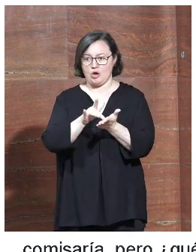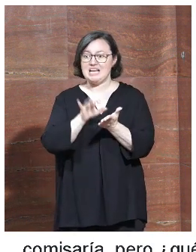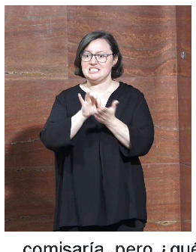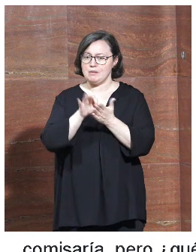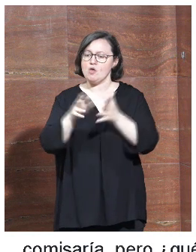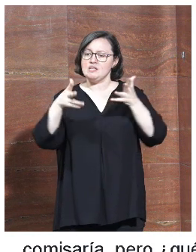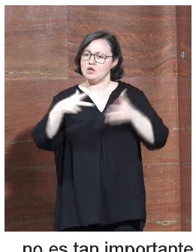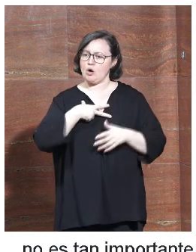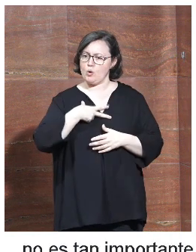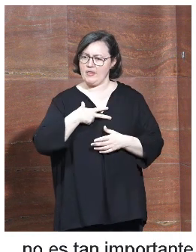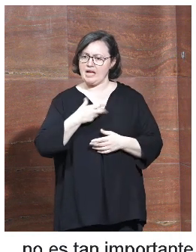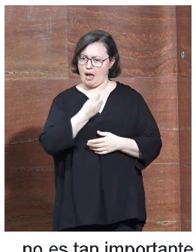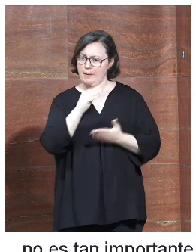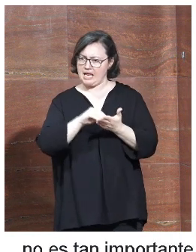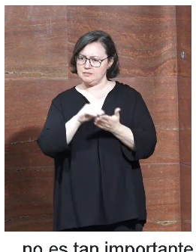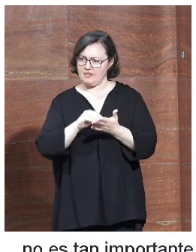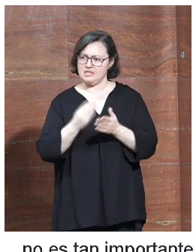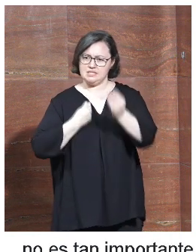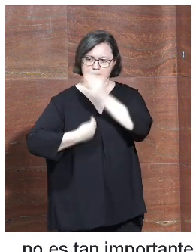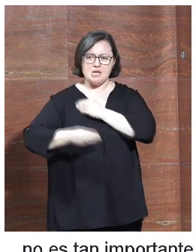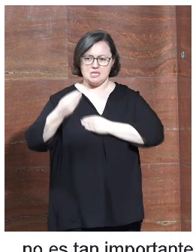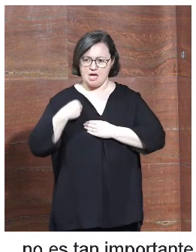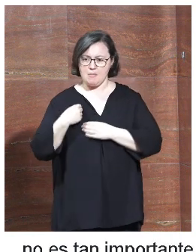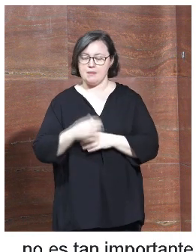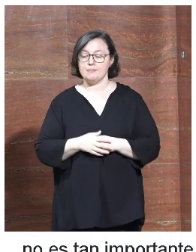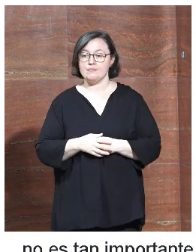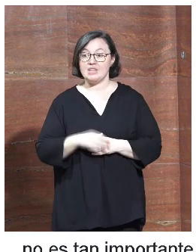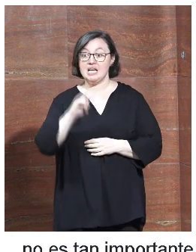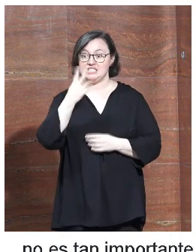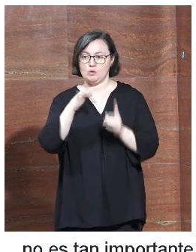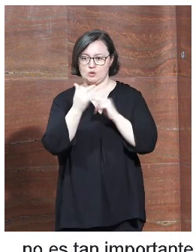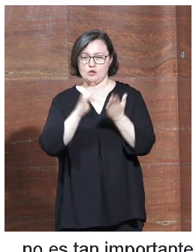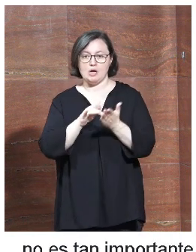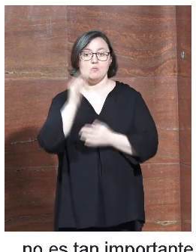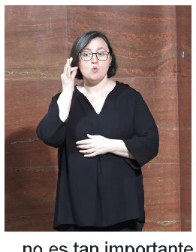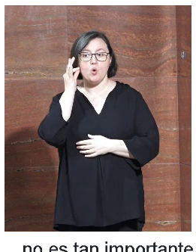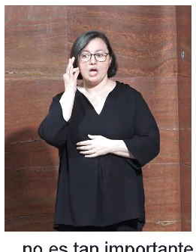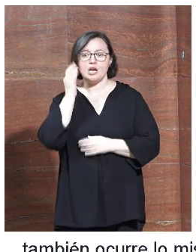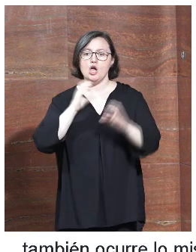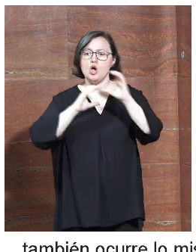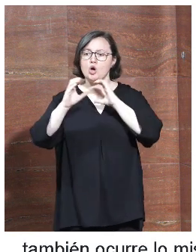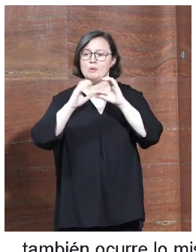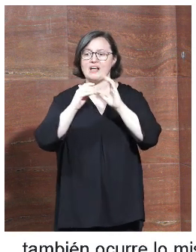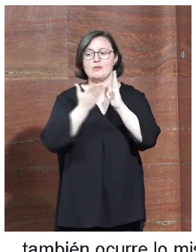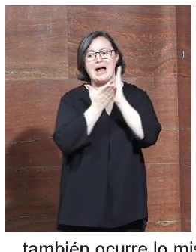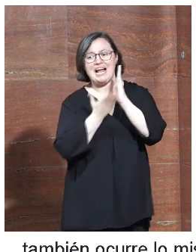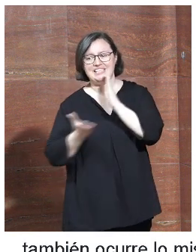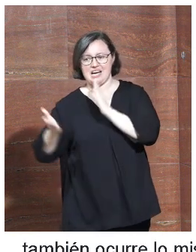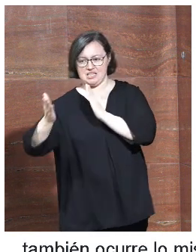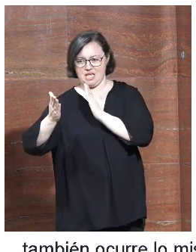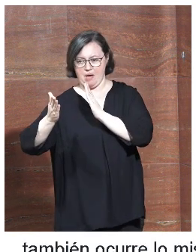Servicio de Asesoría Jurídica varias veces. Segundo caso. Caso de una mujer con comunicación